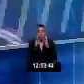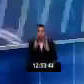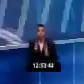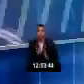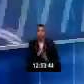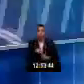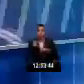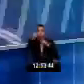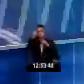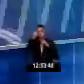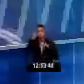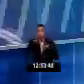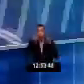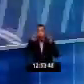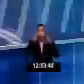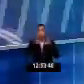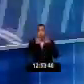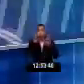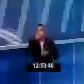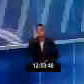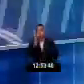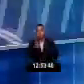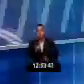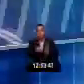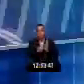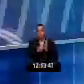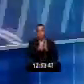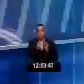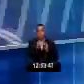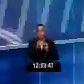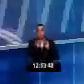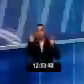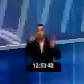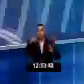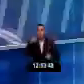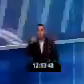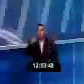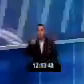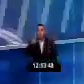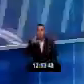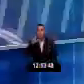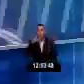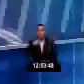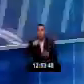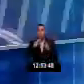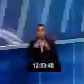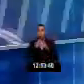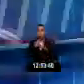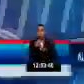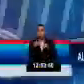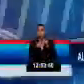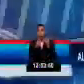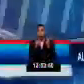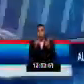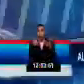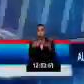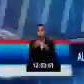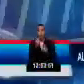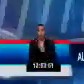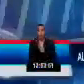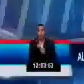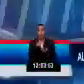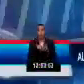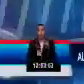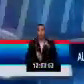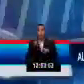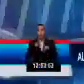Atención amigos, novedades en el caso Odebrecht. El Contralor General Pablo Celi anunció una auditoría integral a todas las operaciones